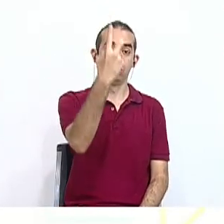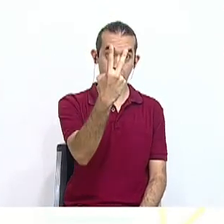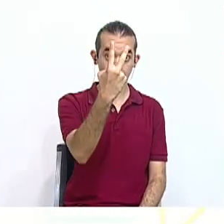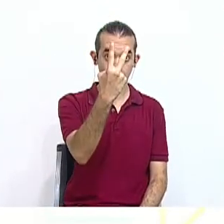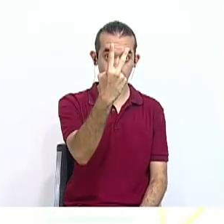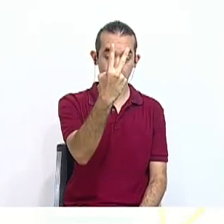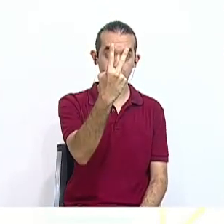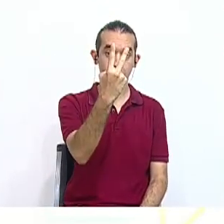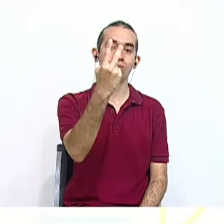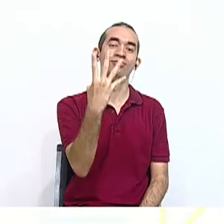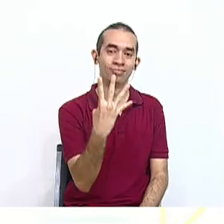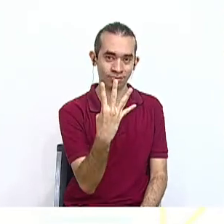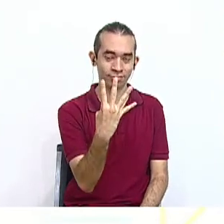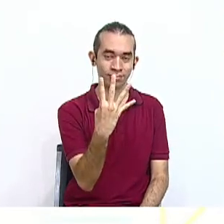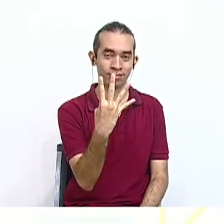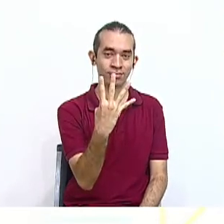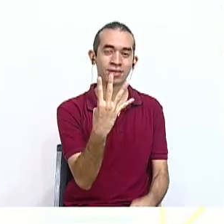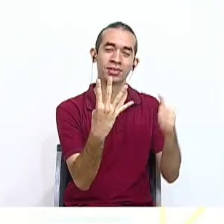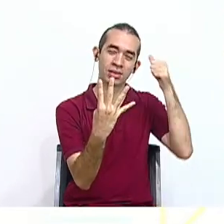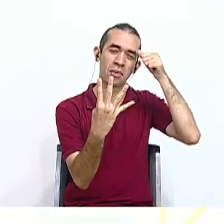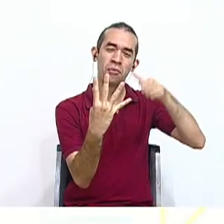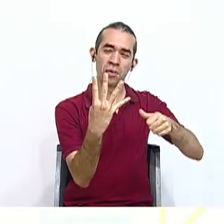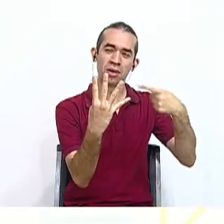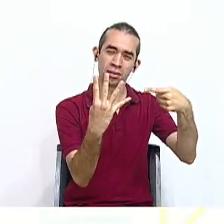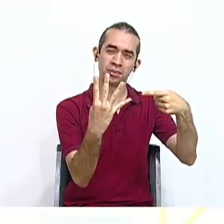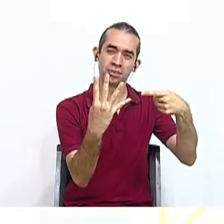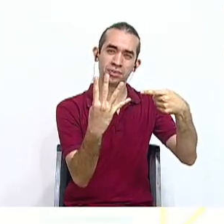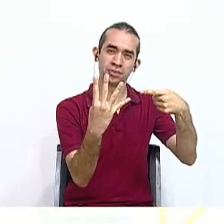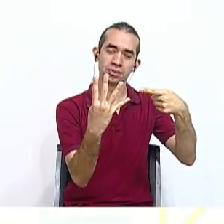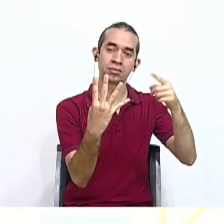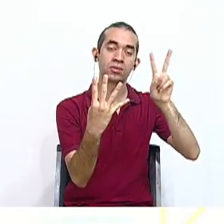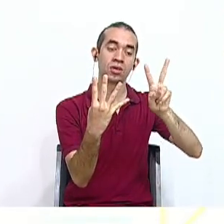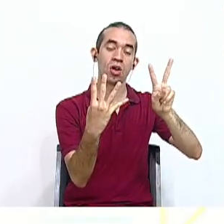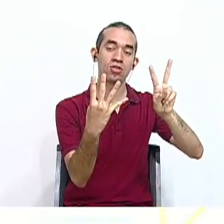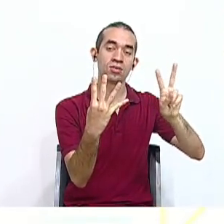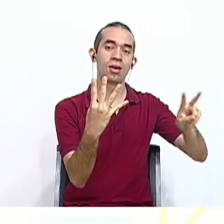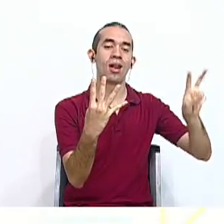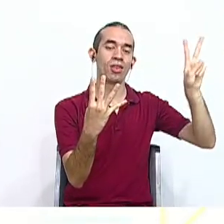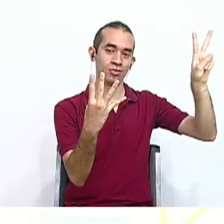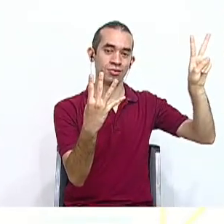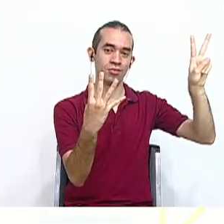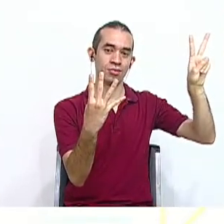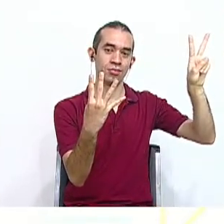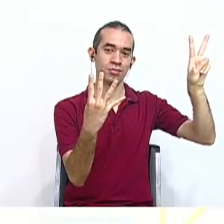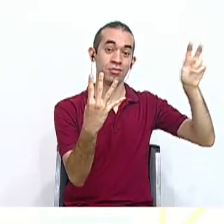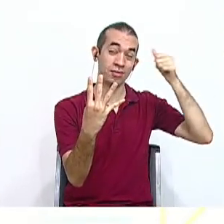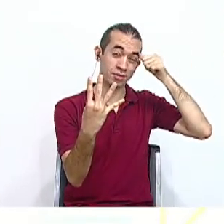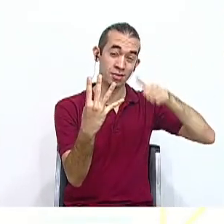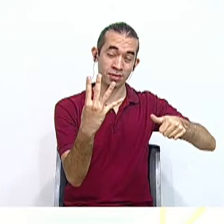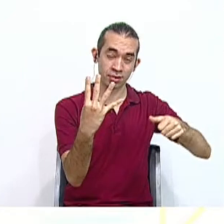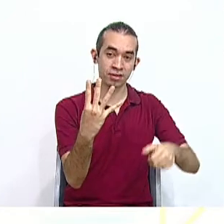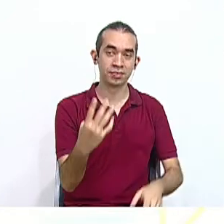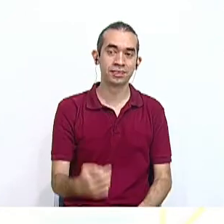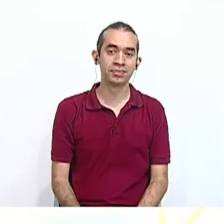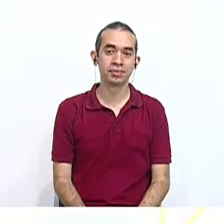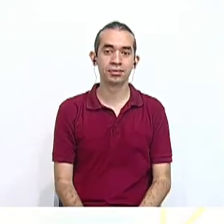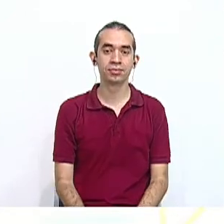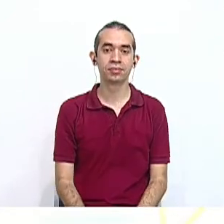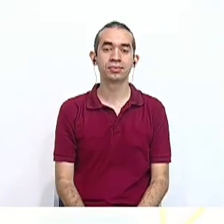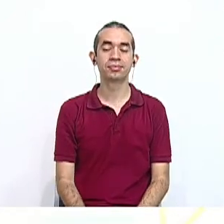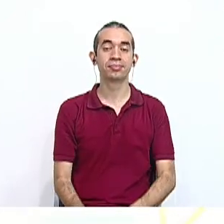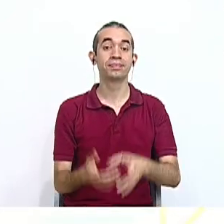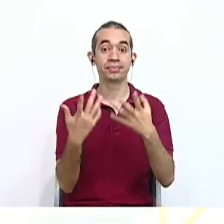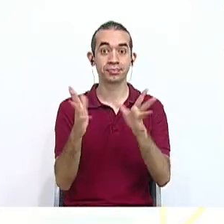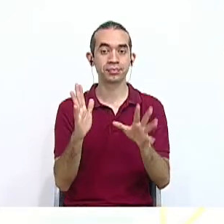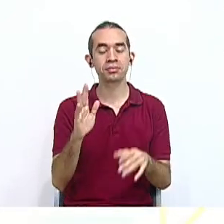siguiente generación vamos a tener 4. Y recuerde que 4 es 2 elevado a la 2. ¿Recuerdan? Muy bien.